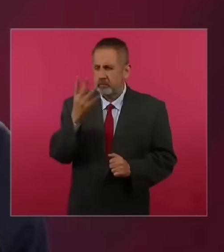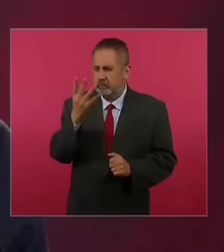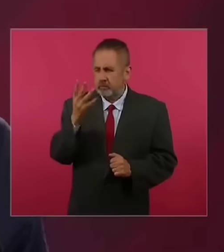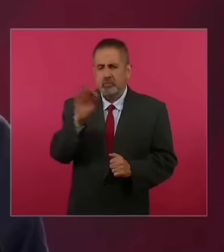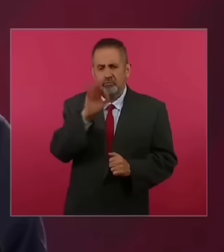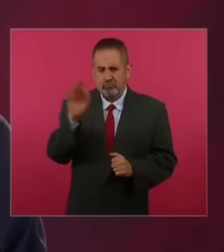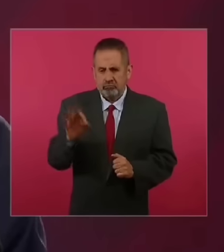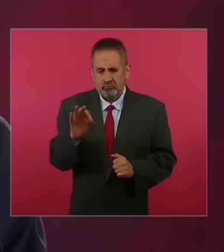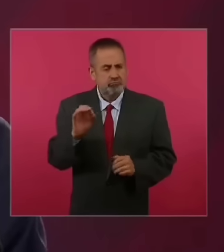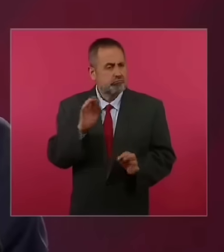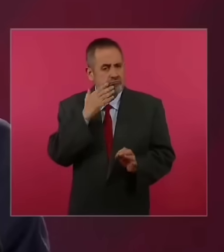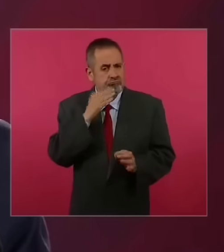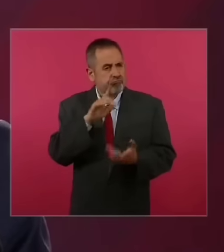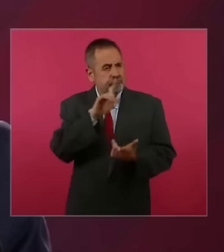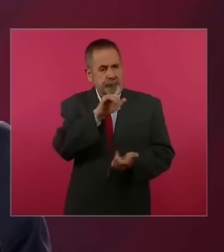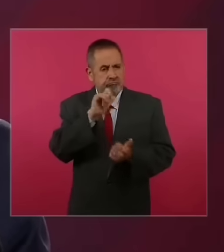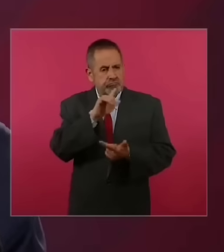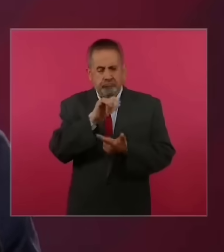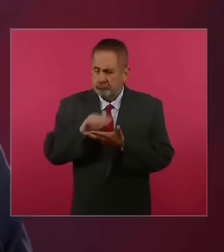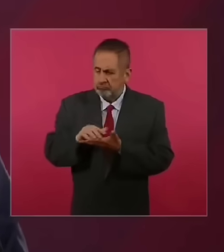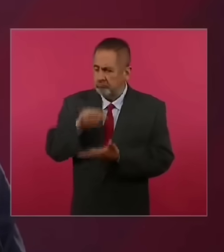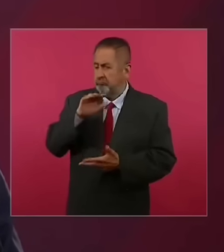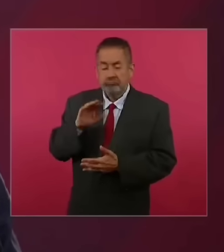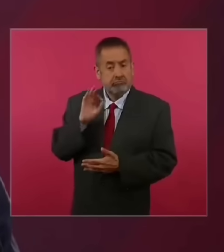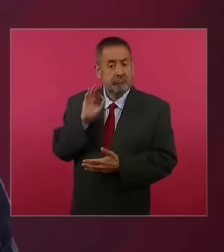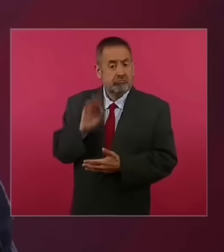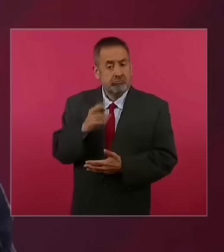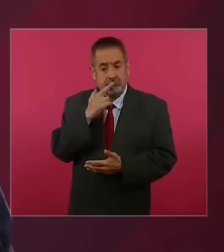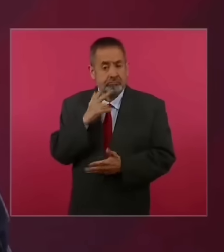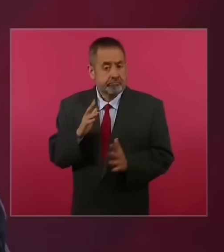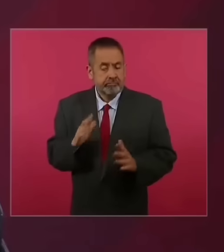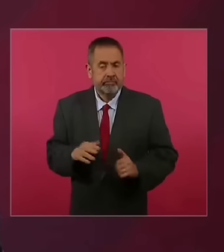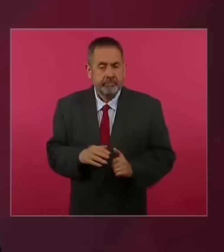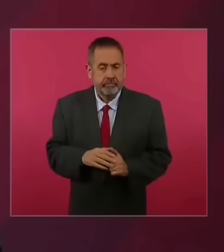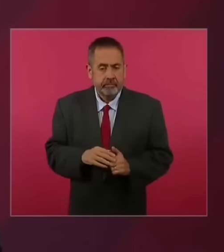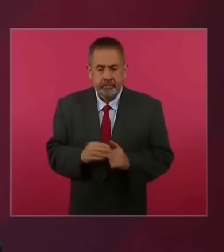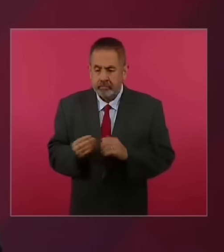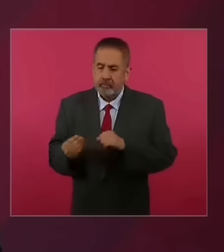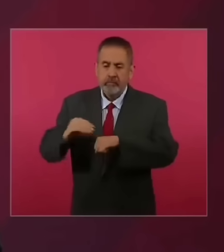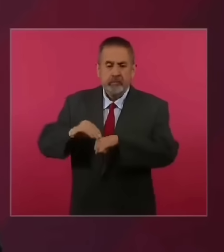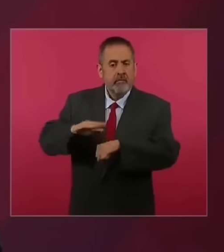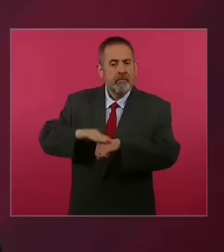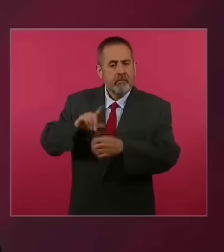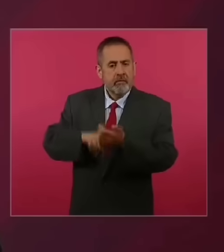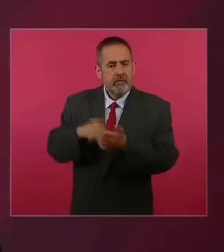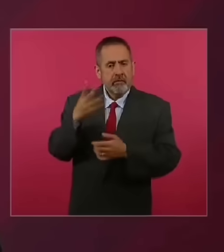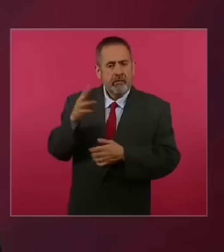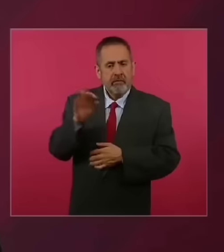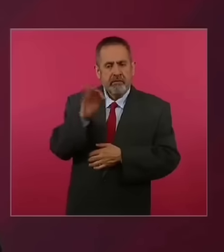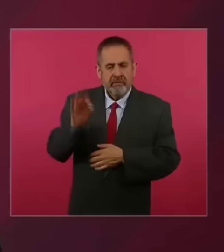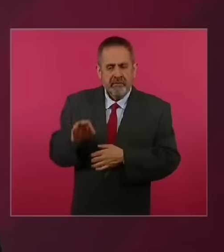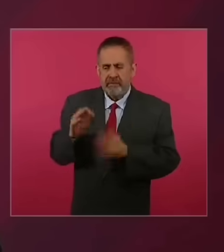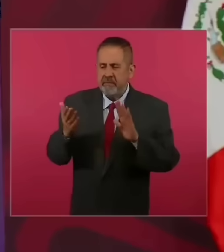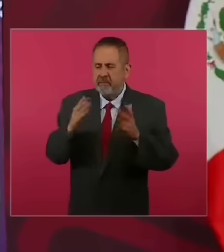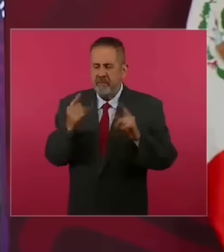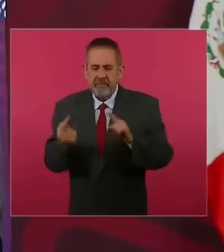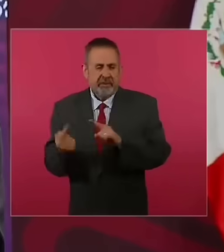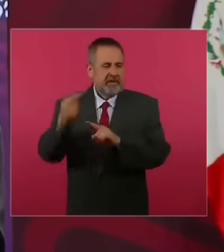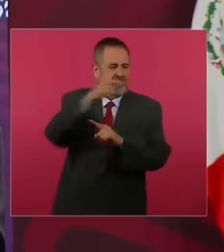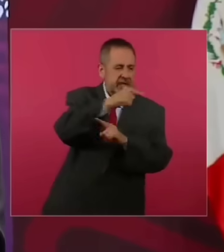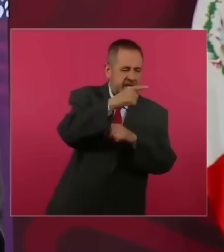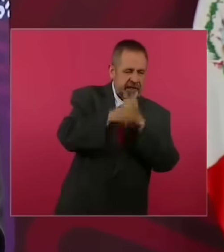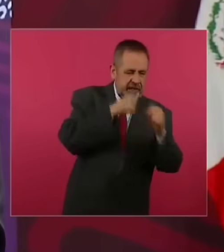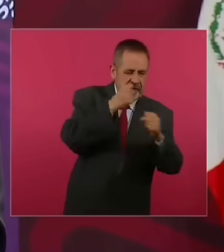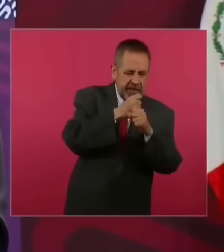4% en términos reales de aumento con relación al mismo periodo del